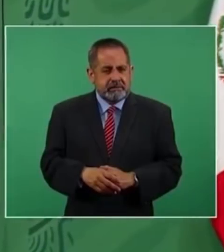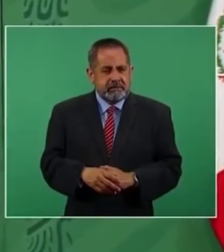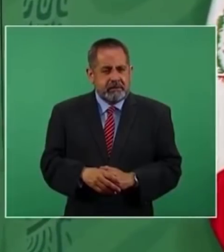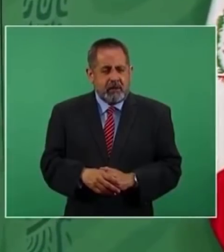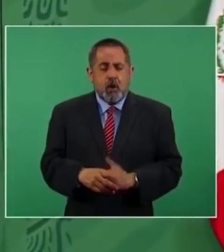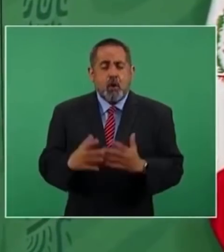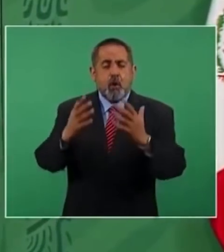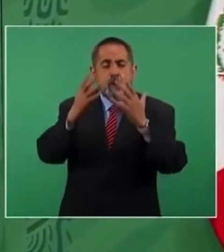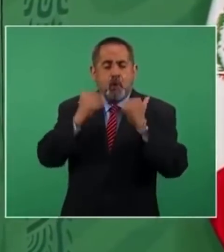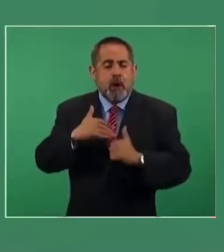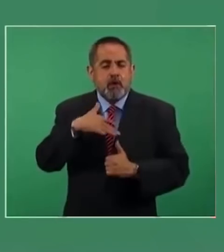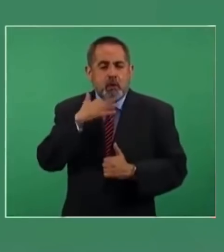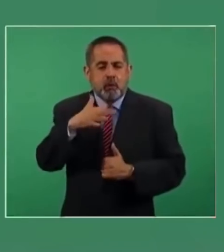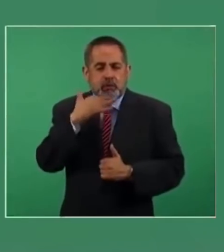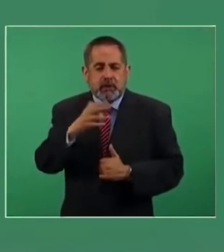No hay corrupción.